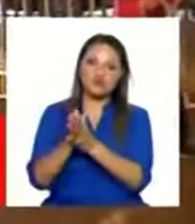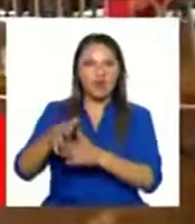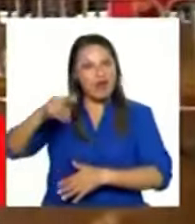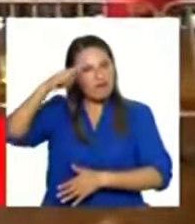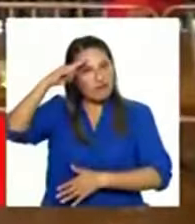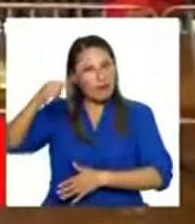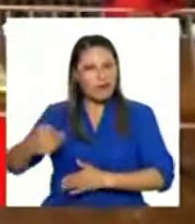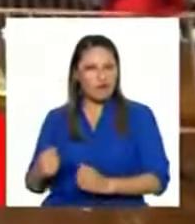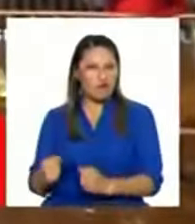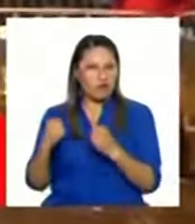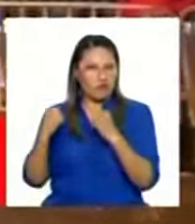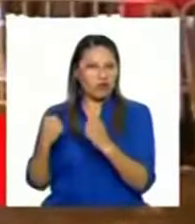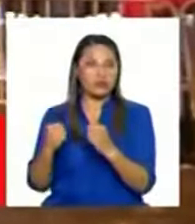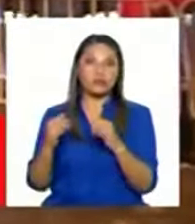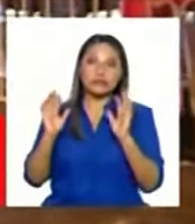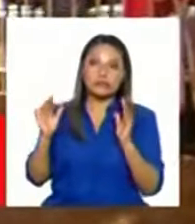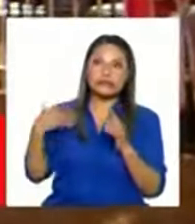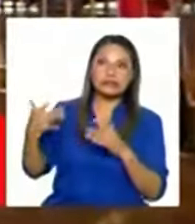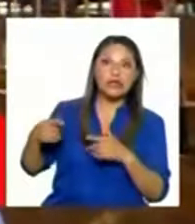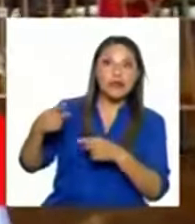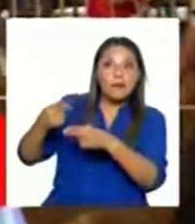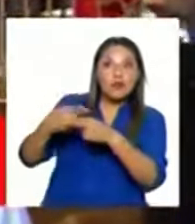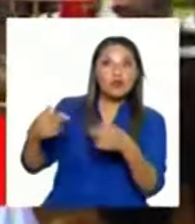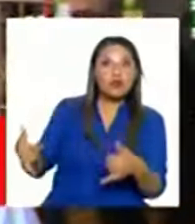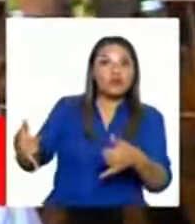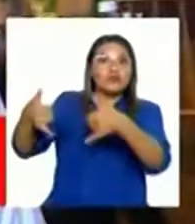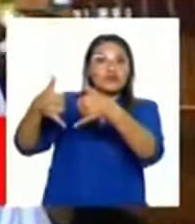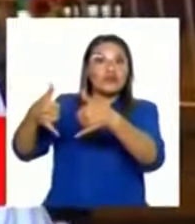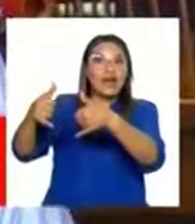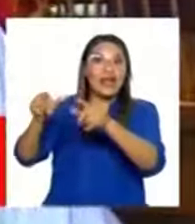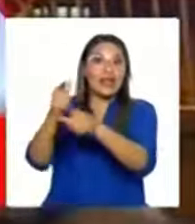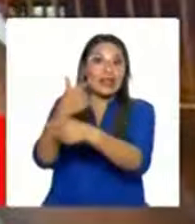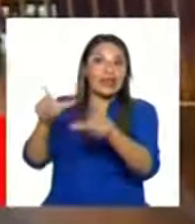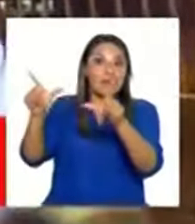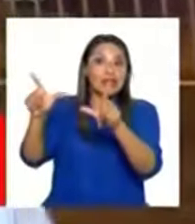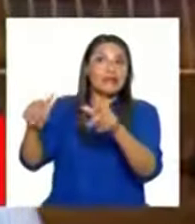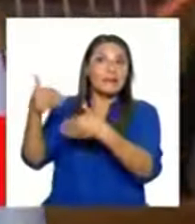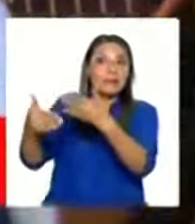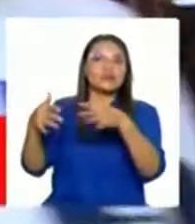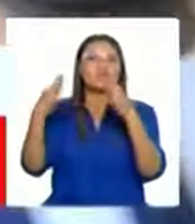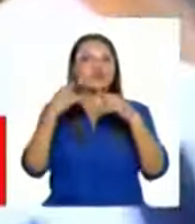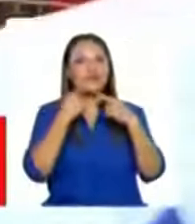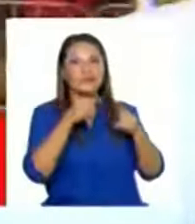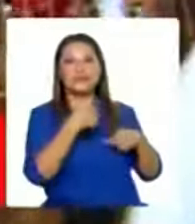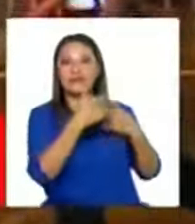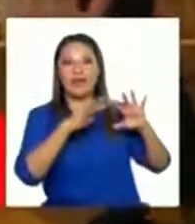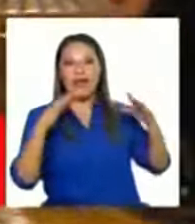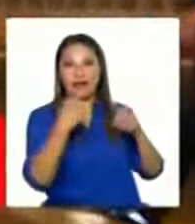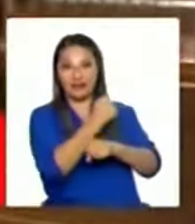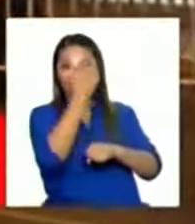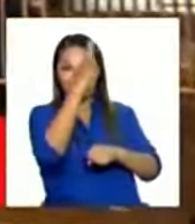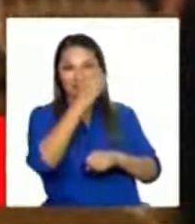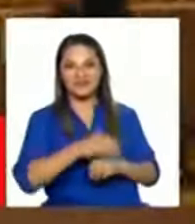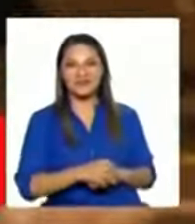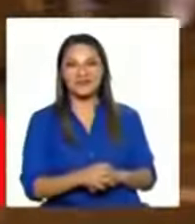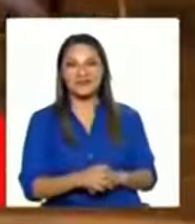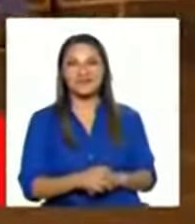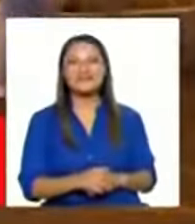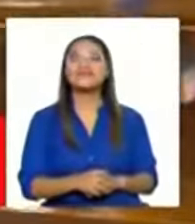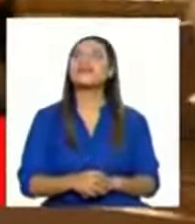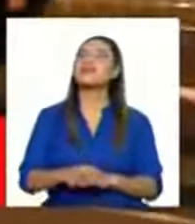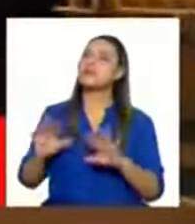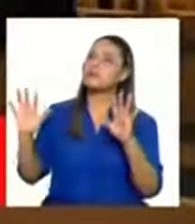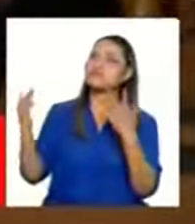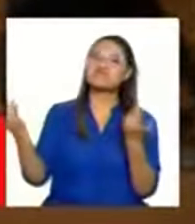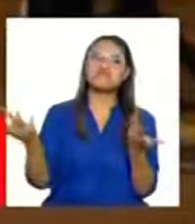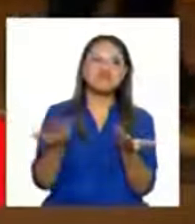es, una etapa dura que nos toca, pero con confianza. Ahí vamos. Arriba Alianza. Arriba Alianza. Así es, Nicolás, Jennifer, el